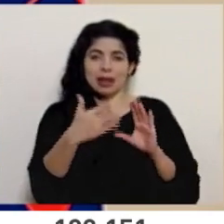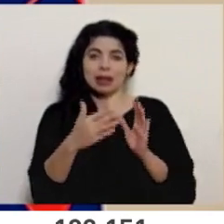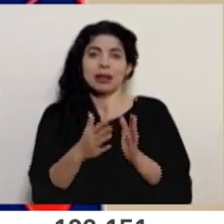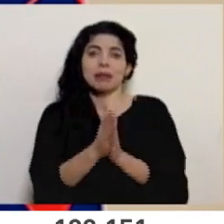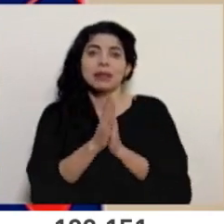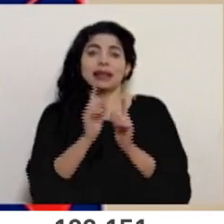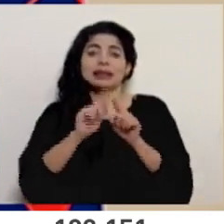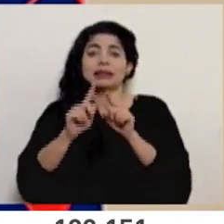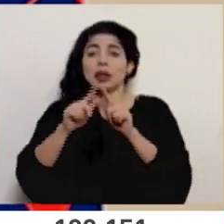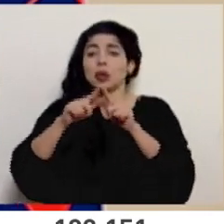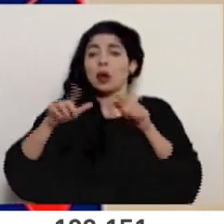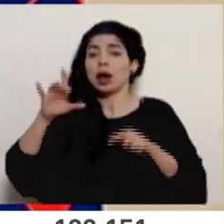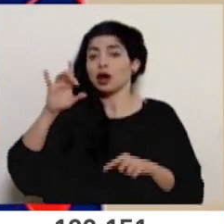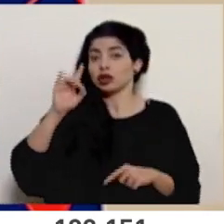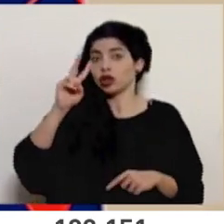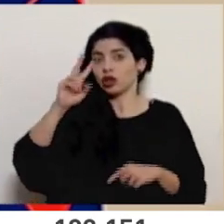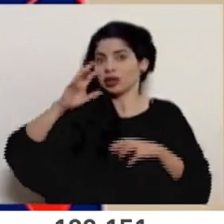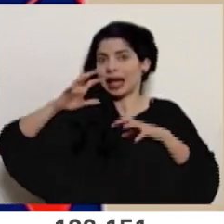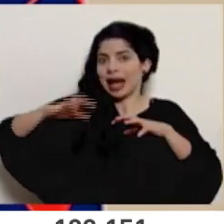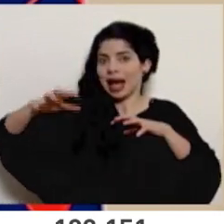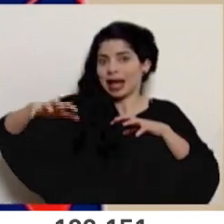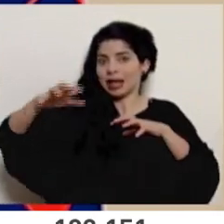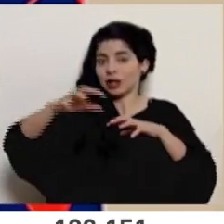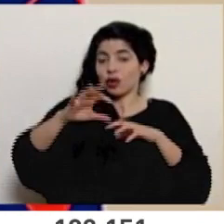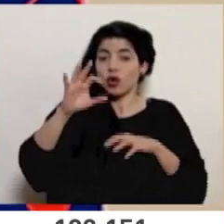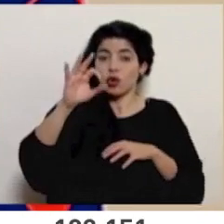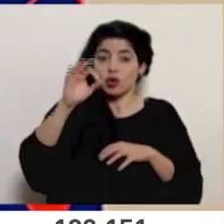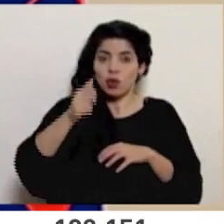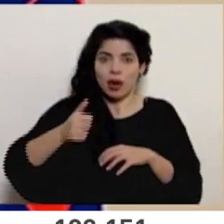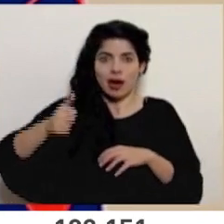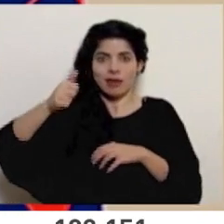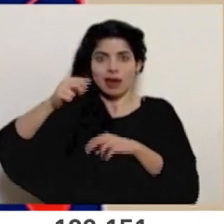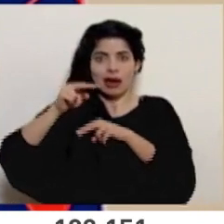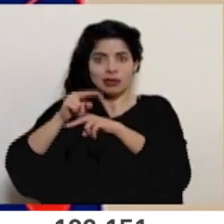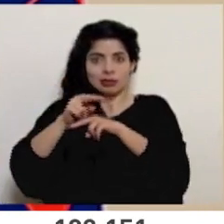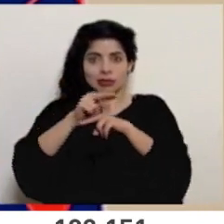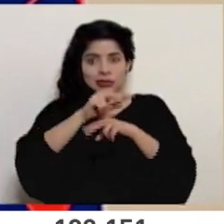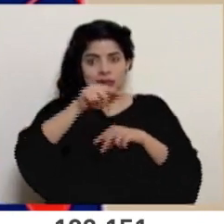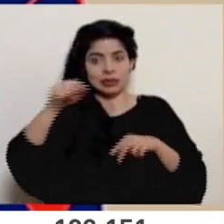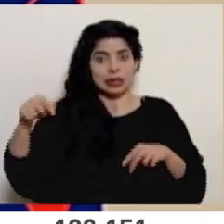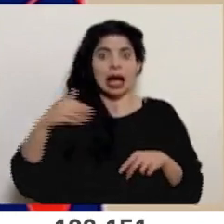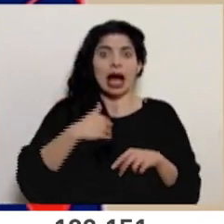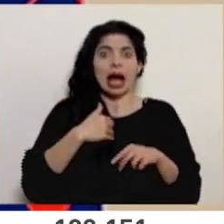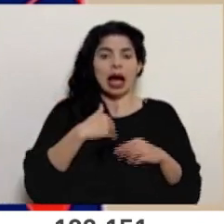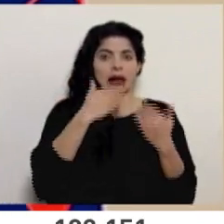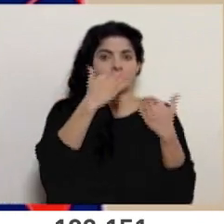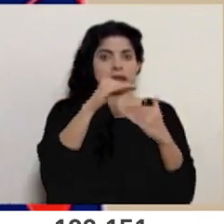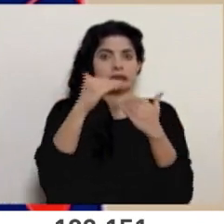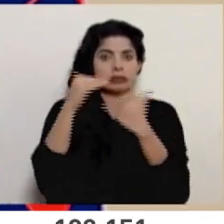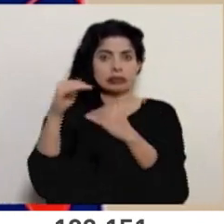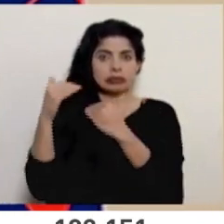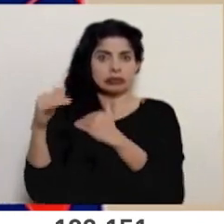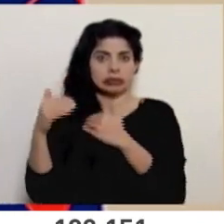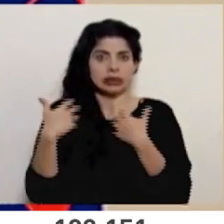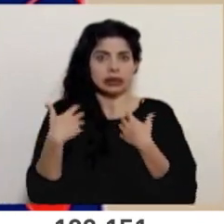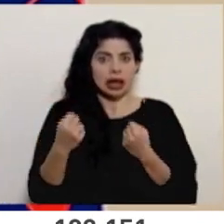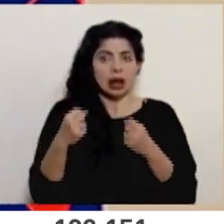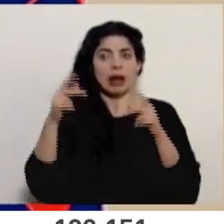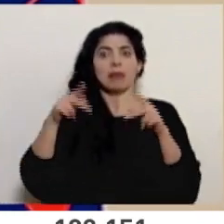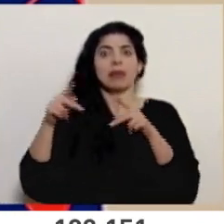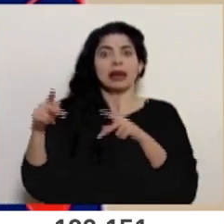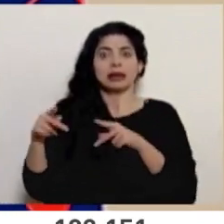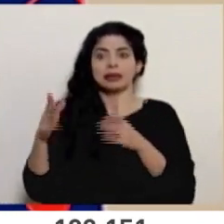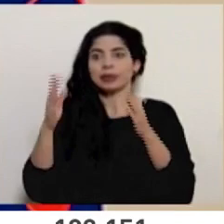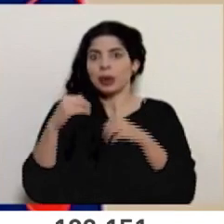los territorios, 82 cantones, 9 intendencias que tenían en ese momento medidas sanitarias de restricción, personas que habían perdido